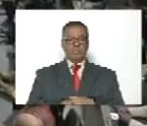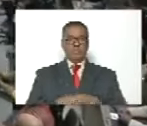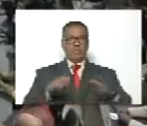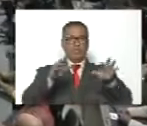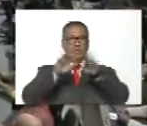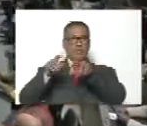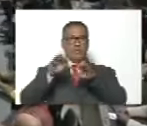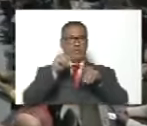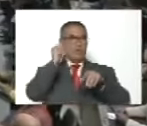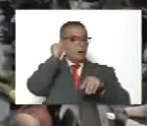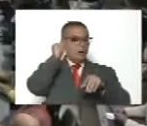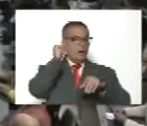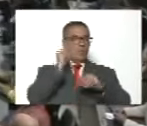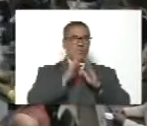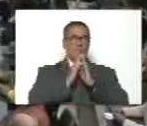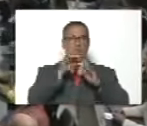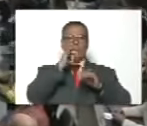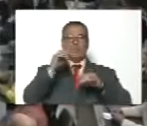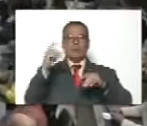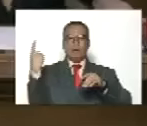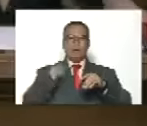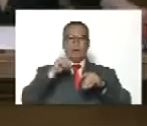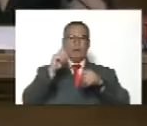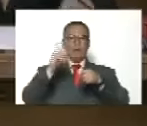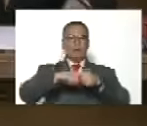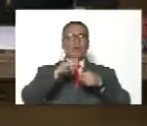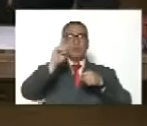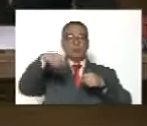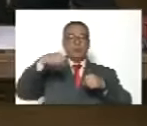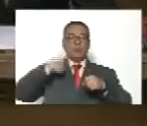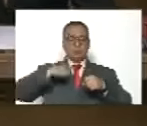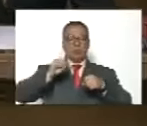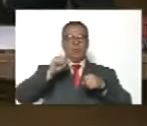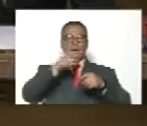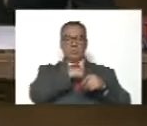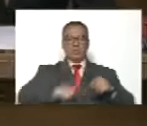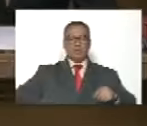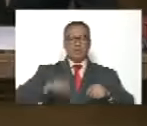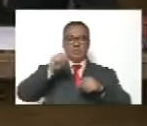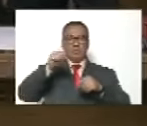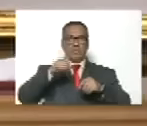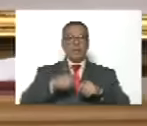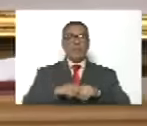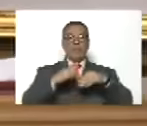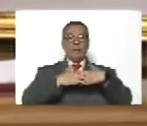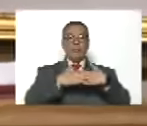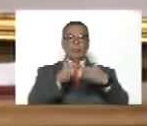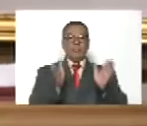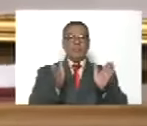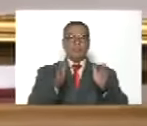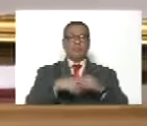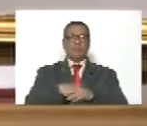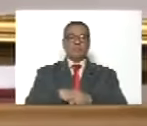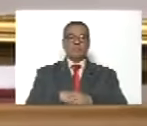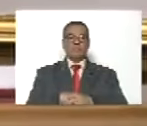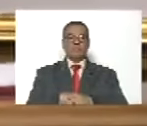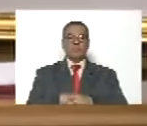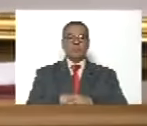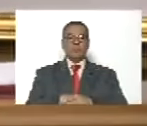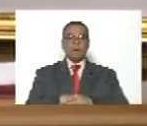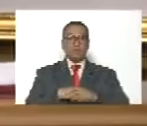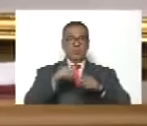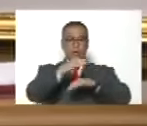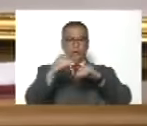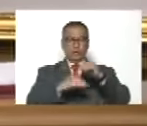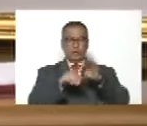Ciudadana secretaria, sírvase informar si hay quórum. Hay quórum, ciudadano presidente. Se abre la sesión.